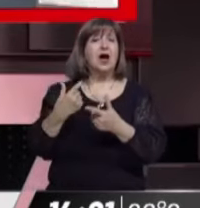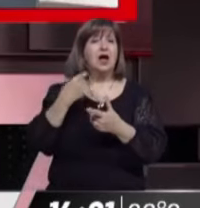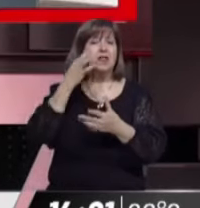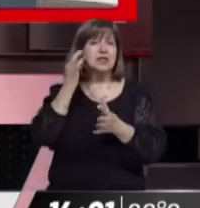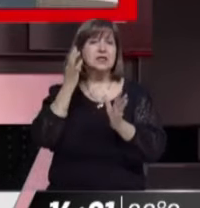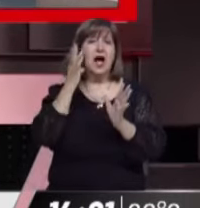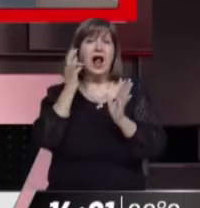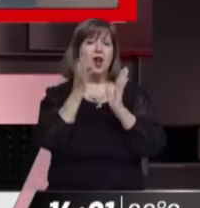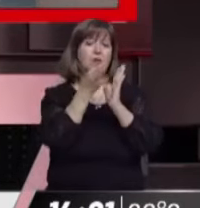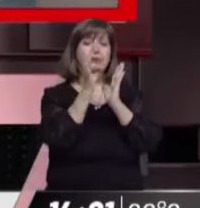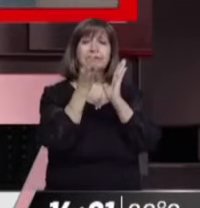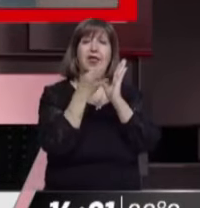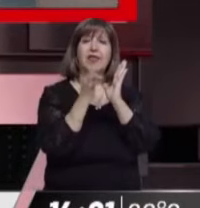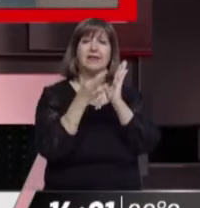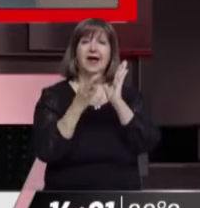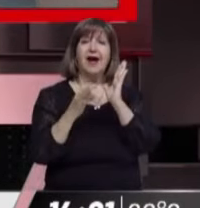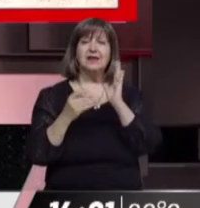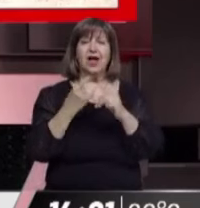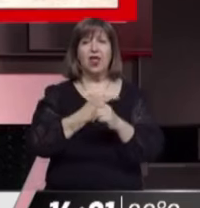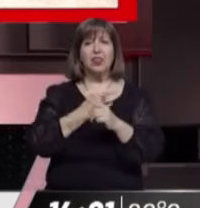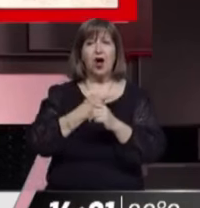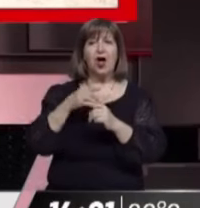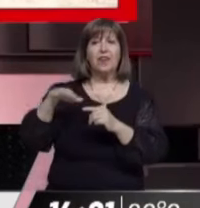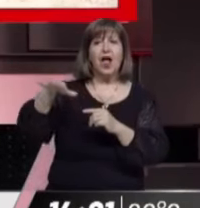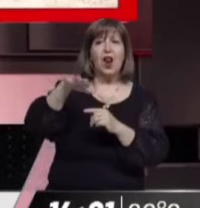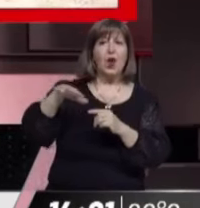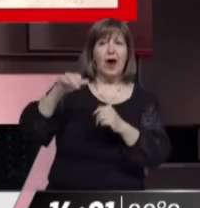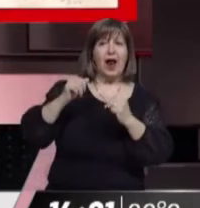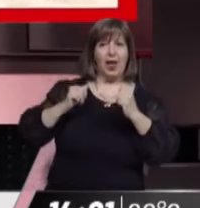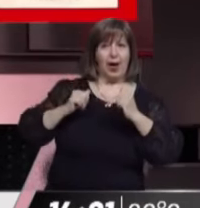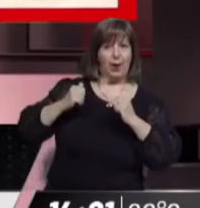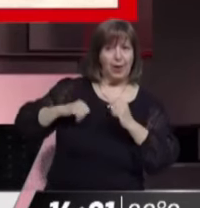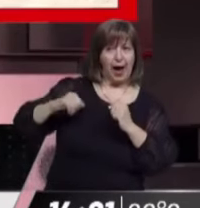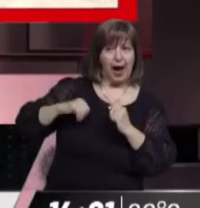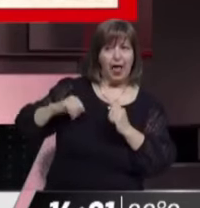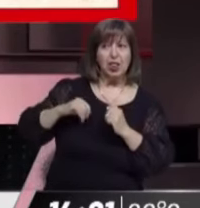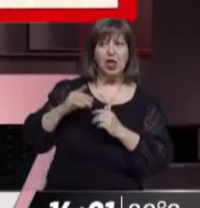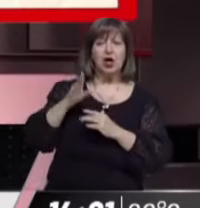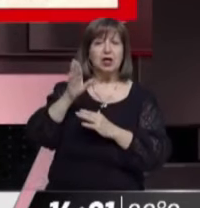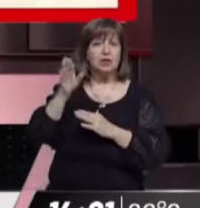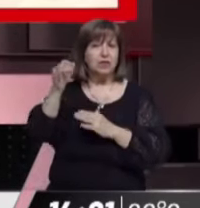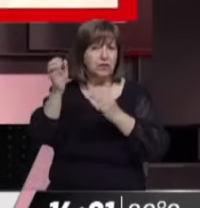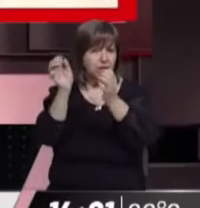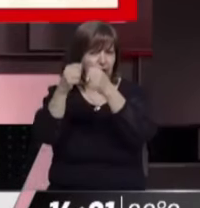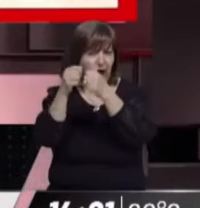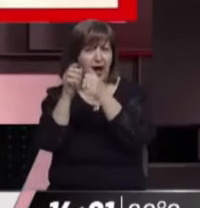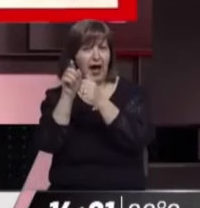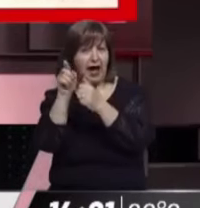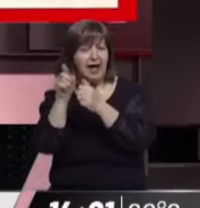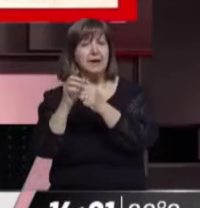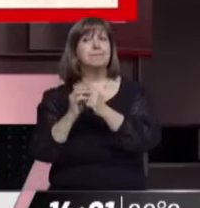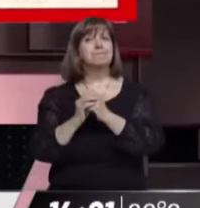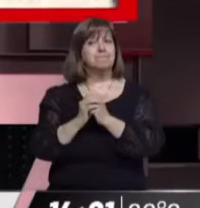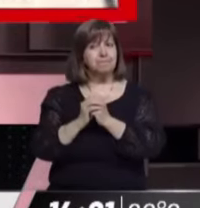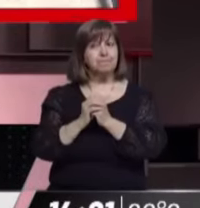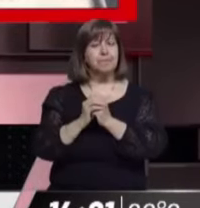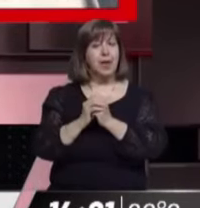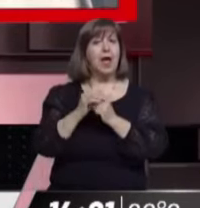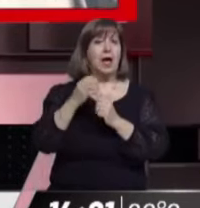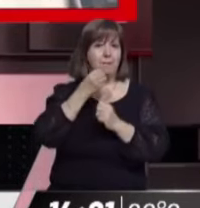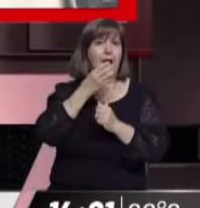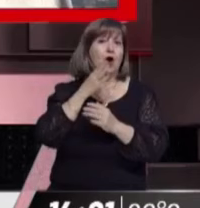detalles, ciertas particularidades del lugar donde habrían sucedido los hechos, que es en el baño de la escuela, hay fijada para